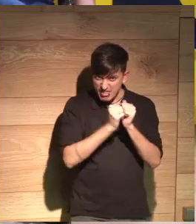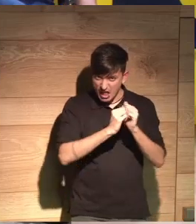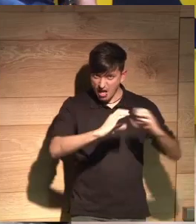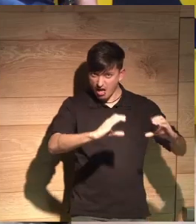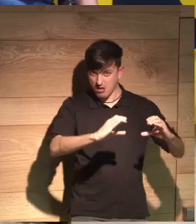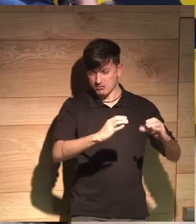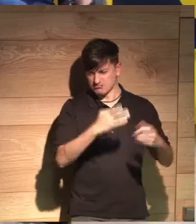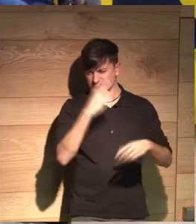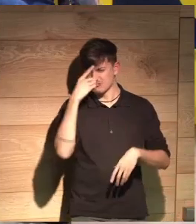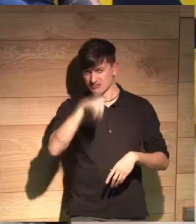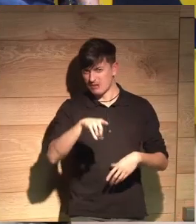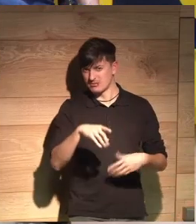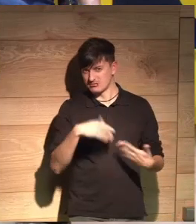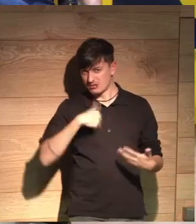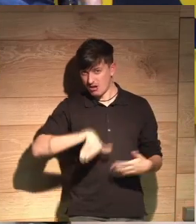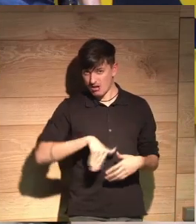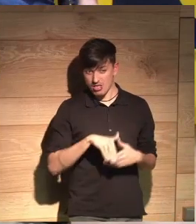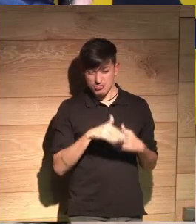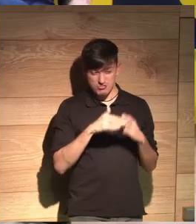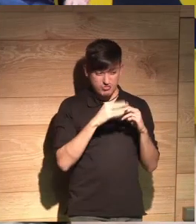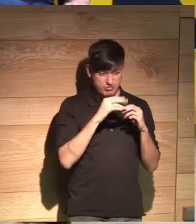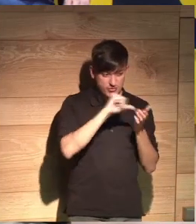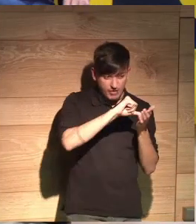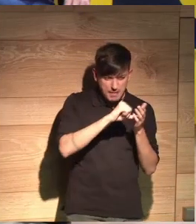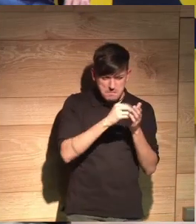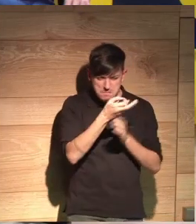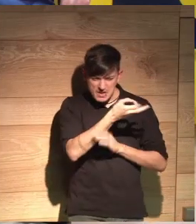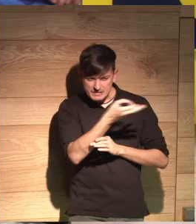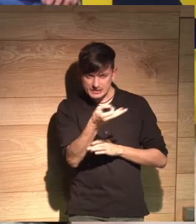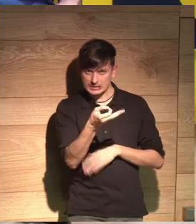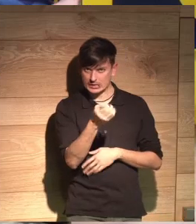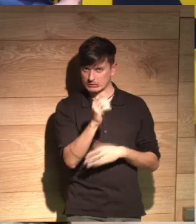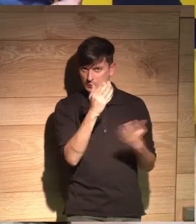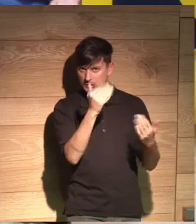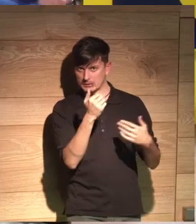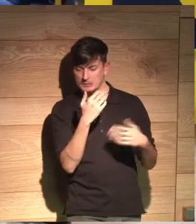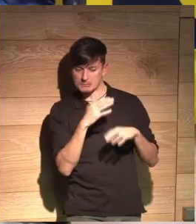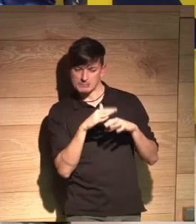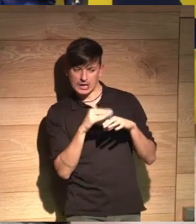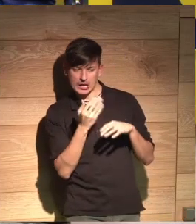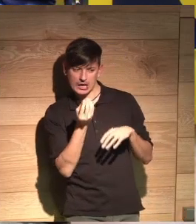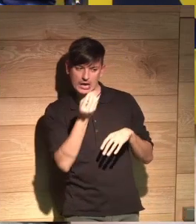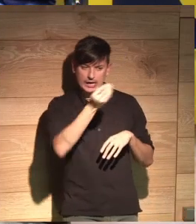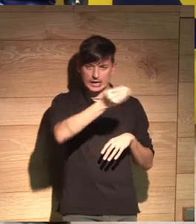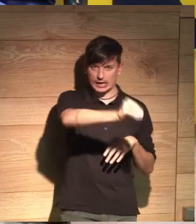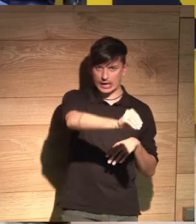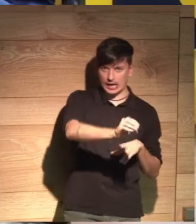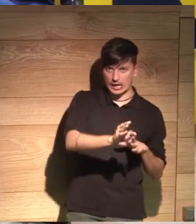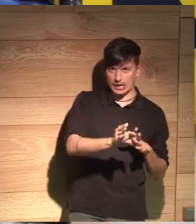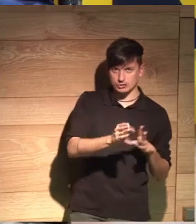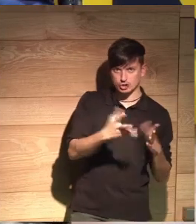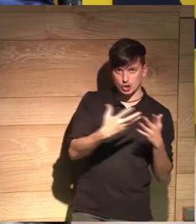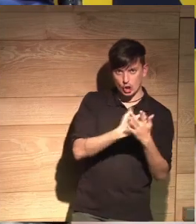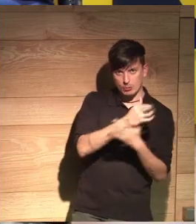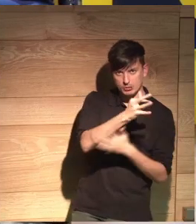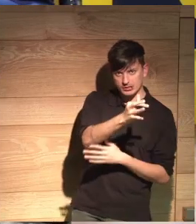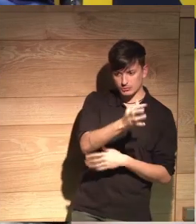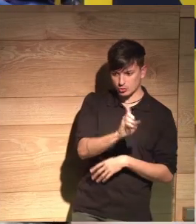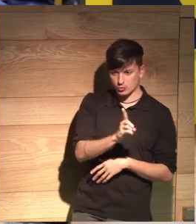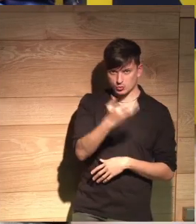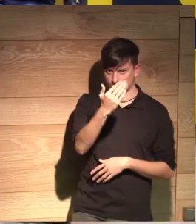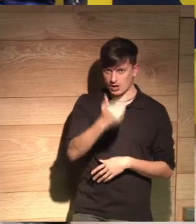eso lo sabemos no no no hay ciudad perfecta que pueda simplemente agregar 100% positivo la